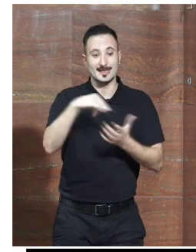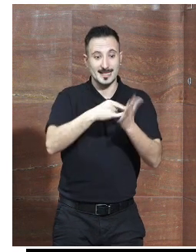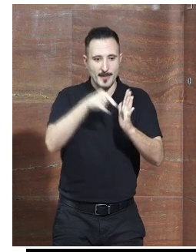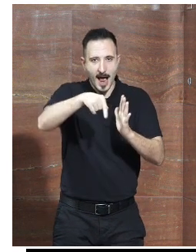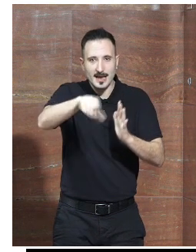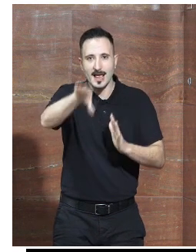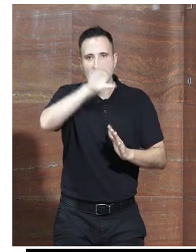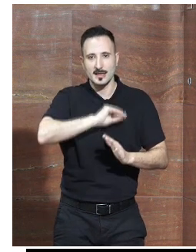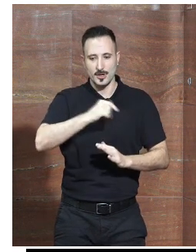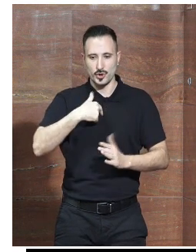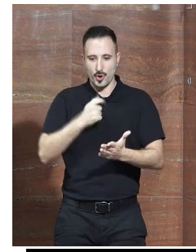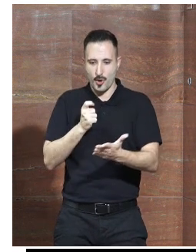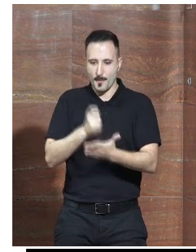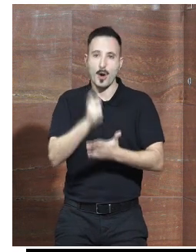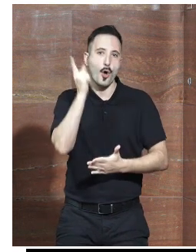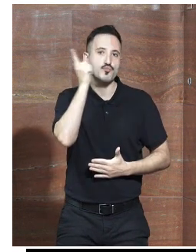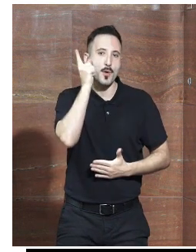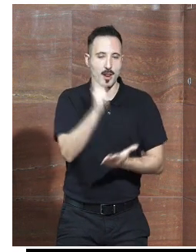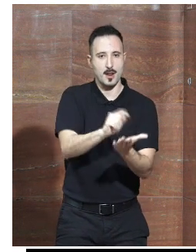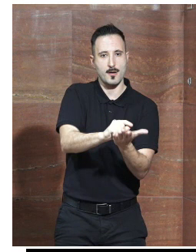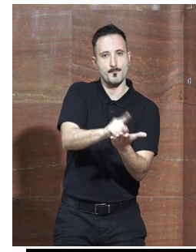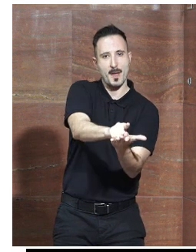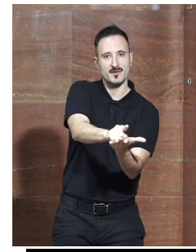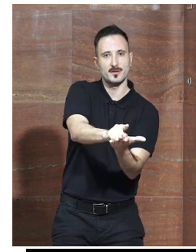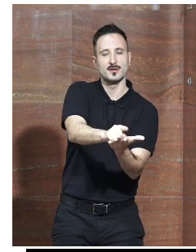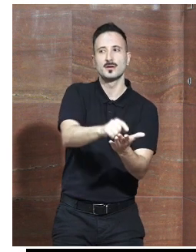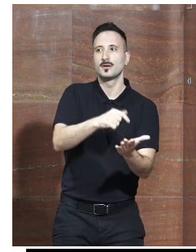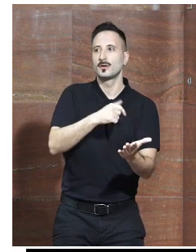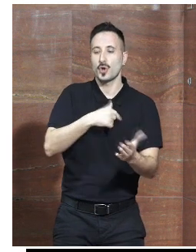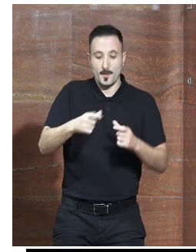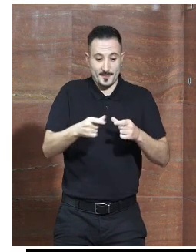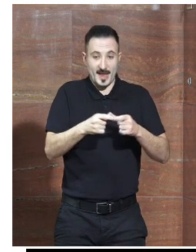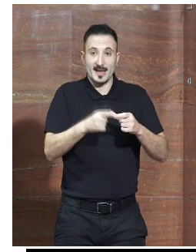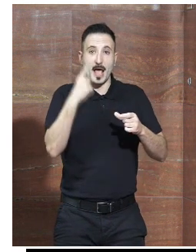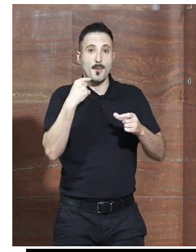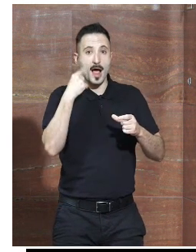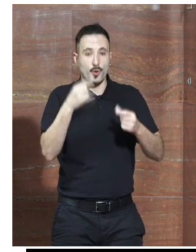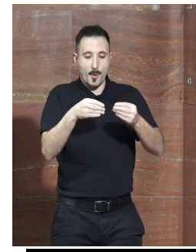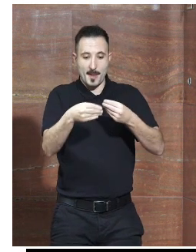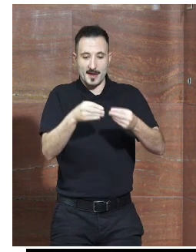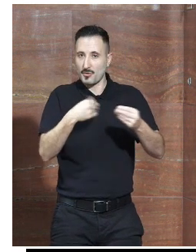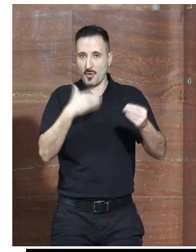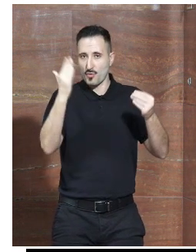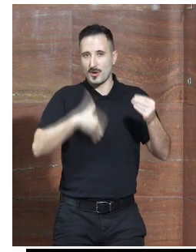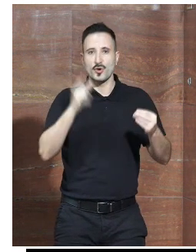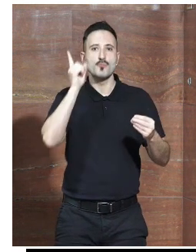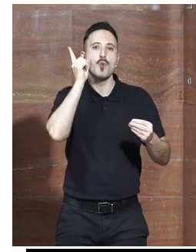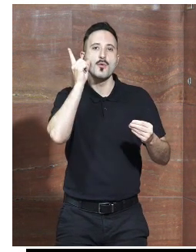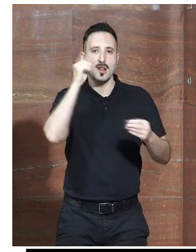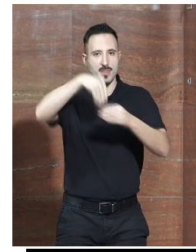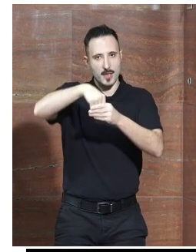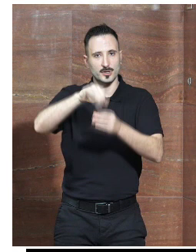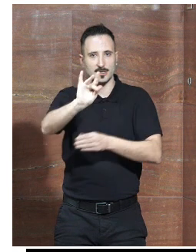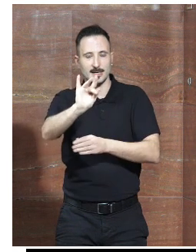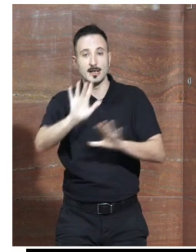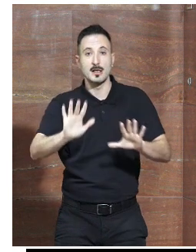¿no? Y lo primero es, voy a pagar con el teléfono y digo, ¿y ahora cómo hago? Yo no llevo tarjeta de crédito en plástico, todo lo llevo con el teléfono. Pero claro,